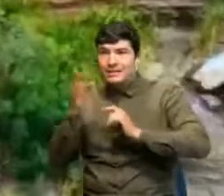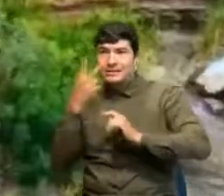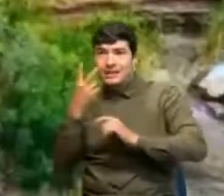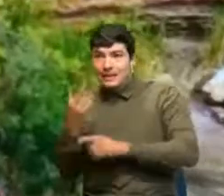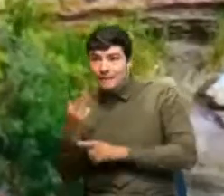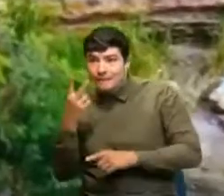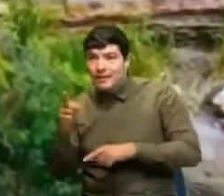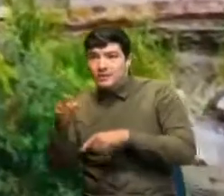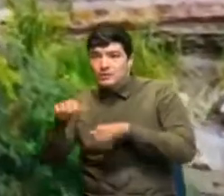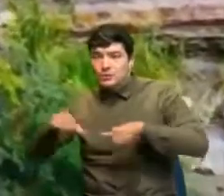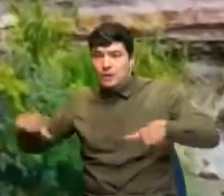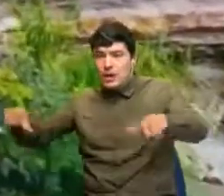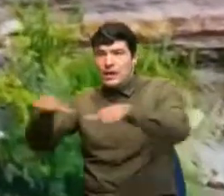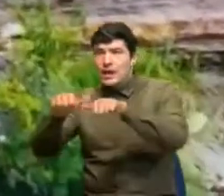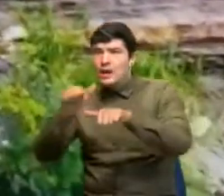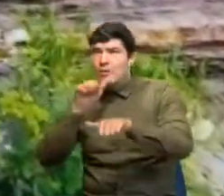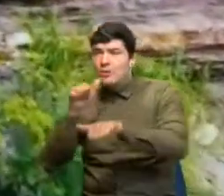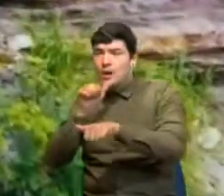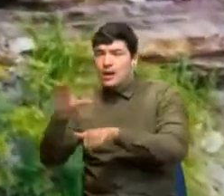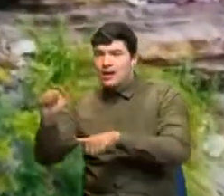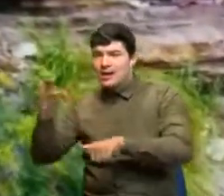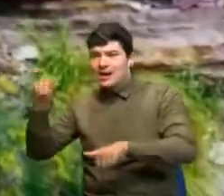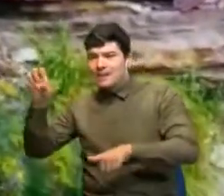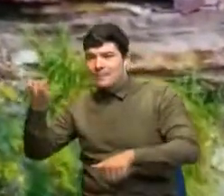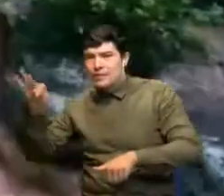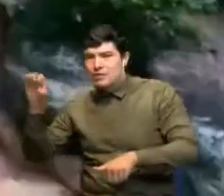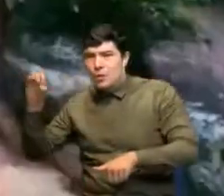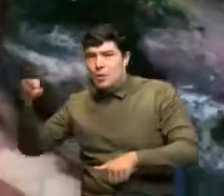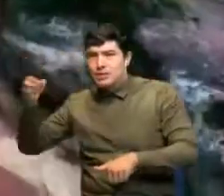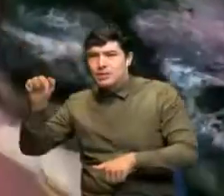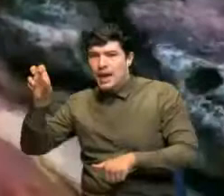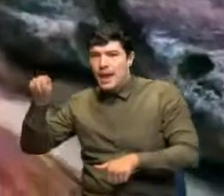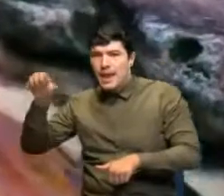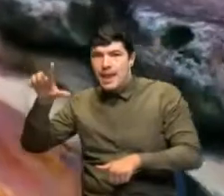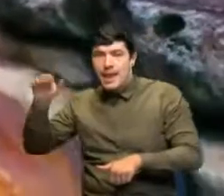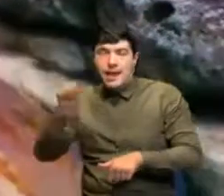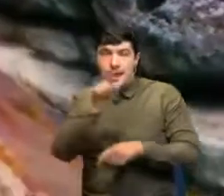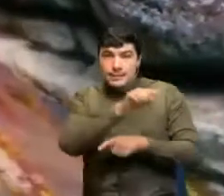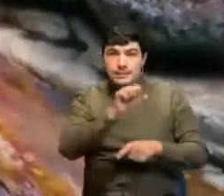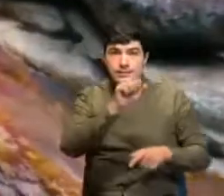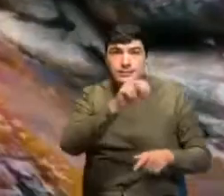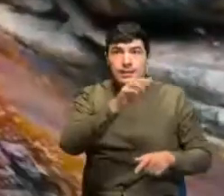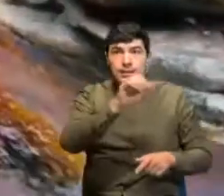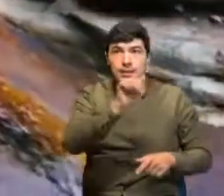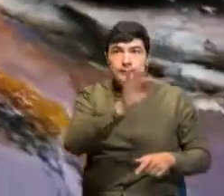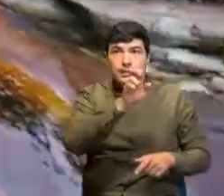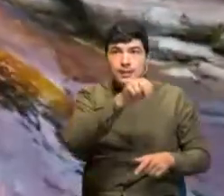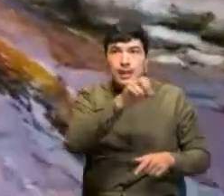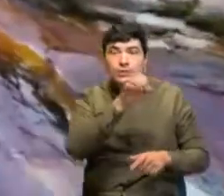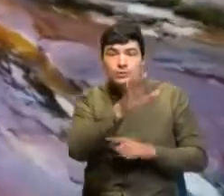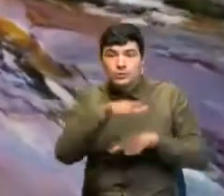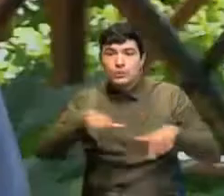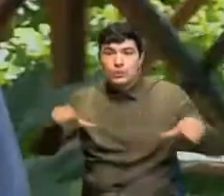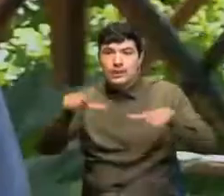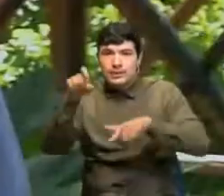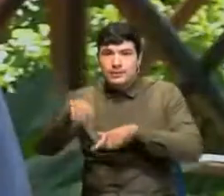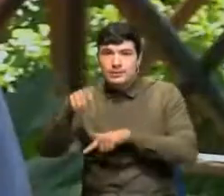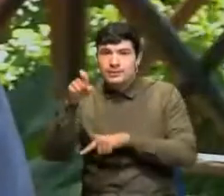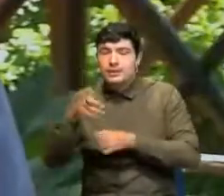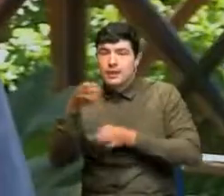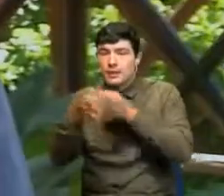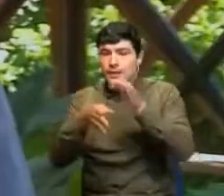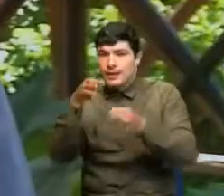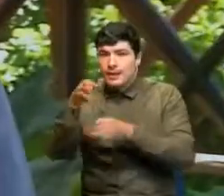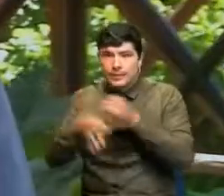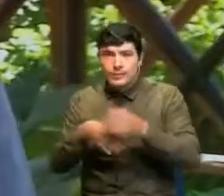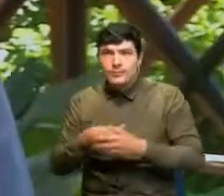este importante balneario compartido entre el Carmen de Tonchala y San Cayetano necesita estrategias urgentes de protección. El proceso de Pozo Azul tiene sobre